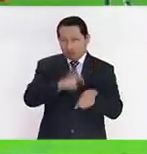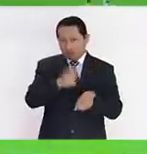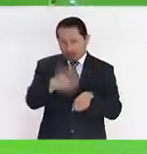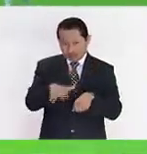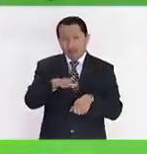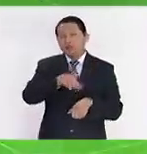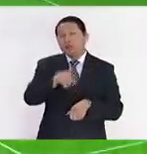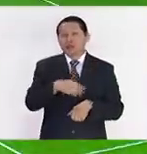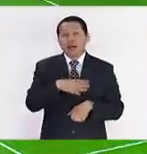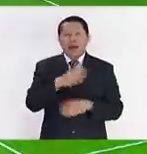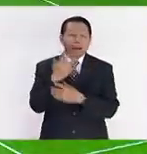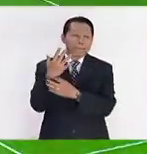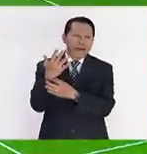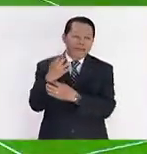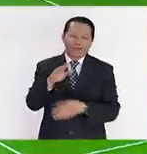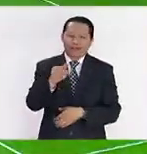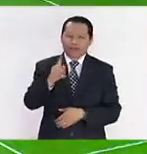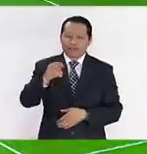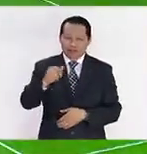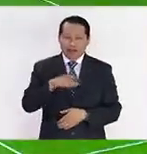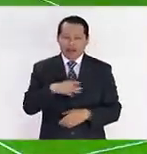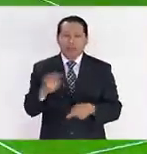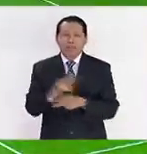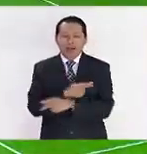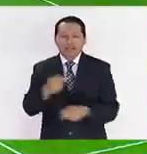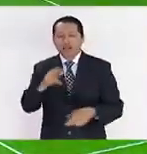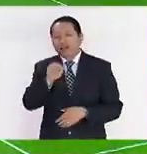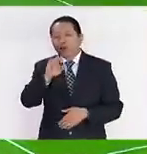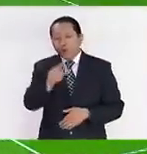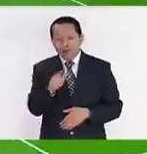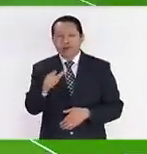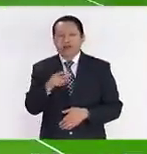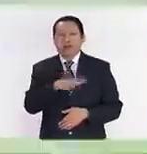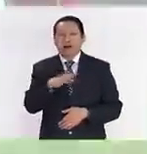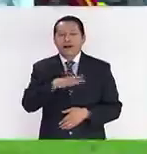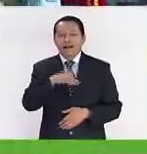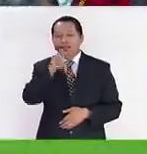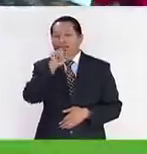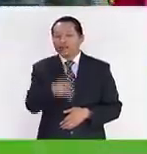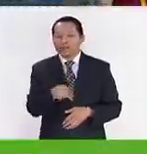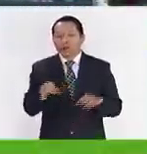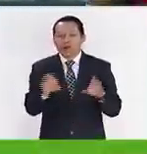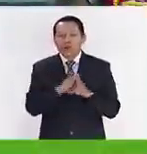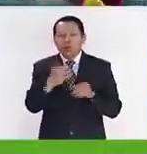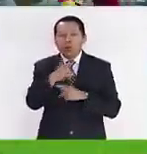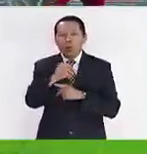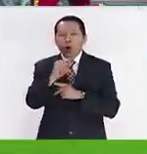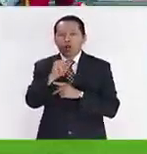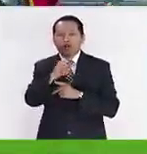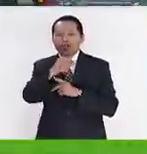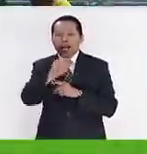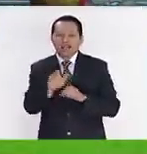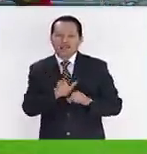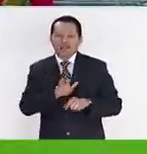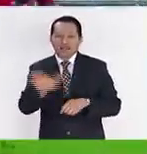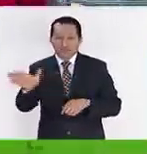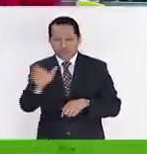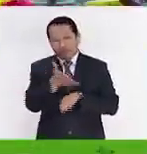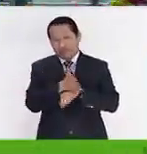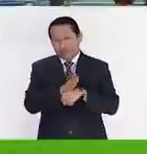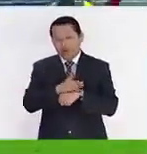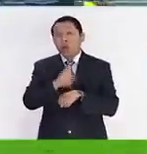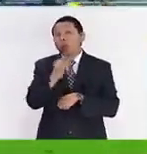17, mano de Basanta. Vamos a ver qué pasa. Raúl Ruiz Díaz, ahí estaba Hugo González con la atajada. Un